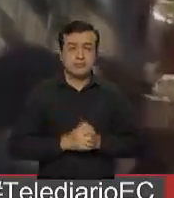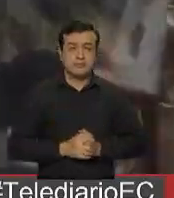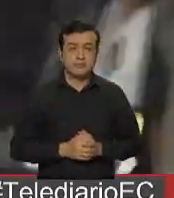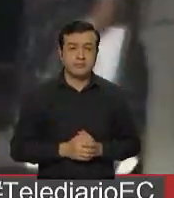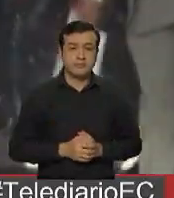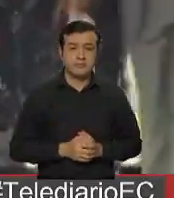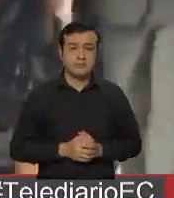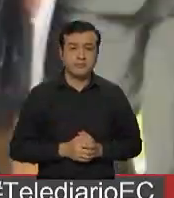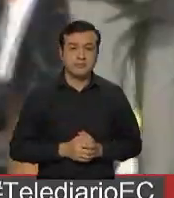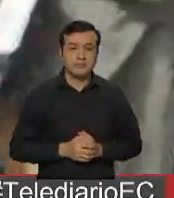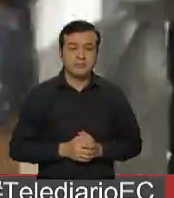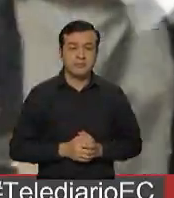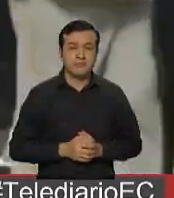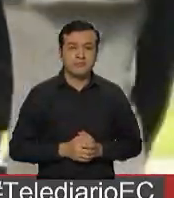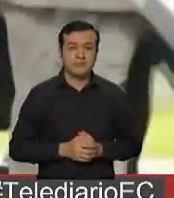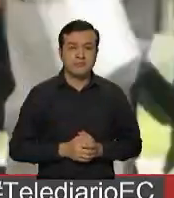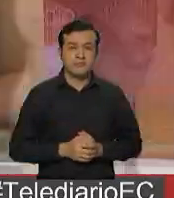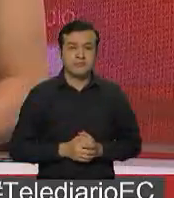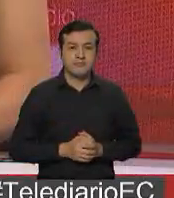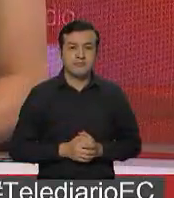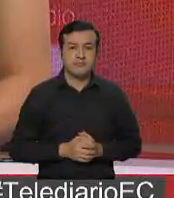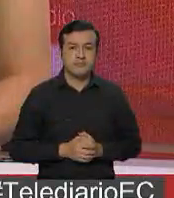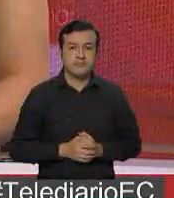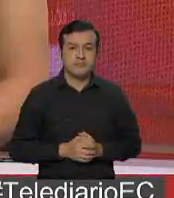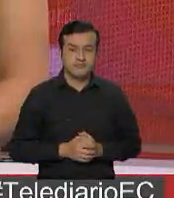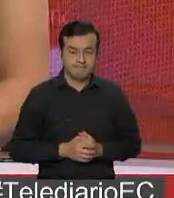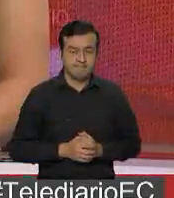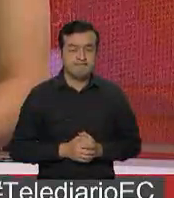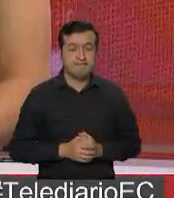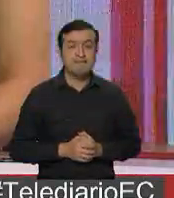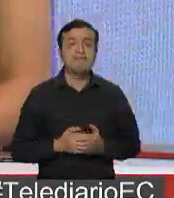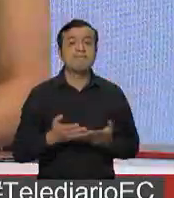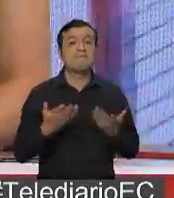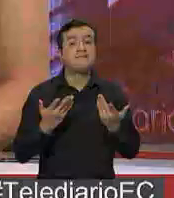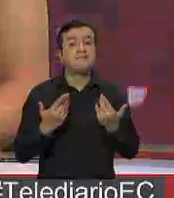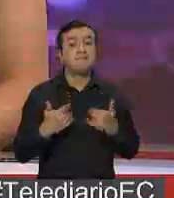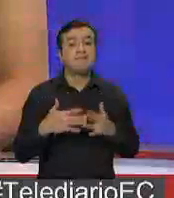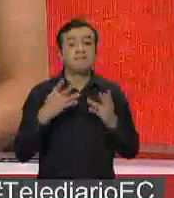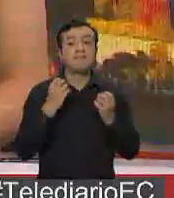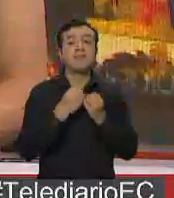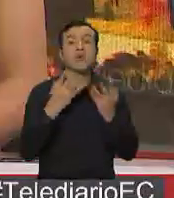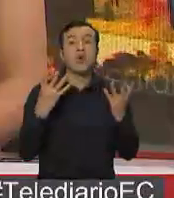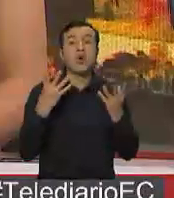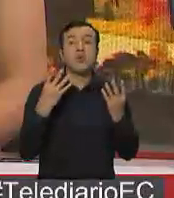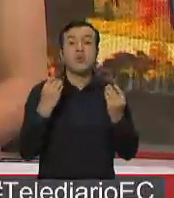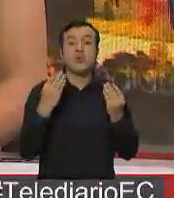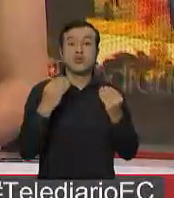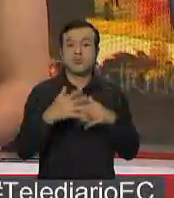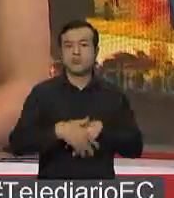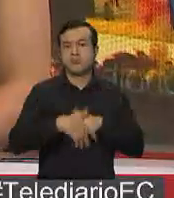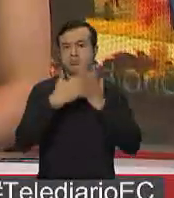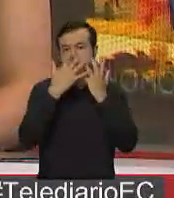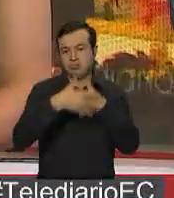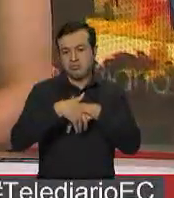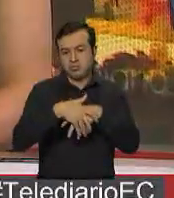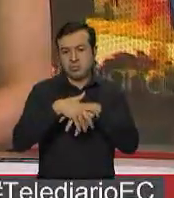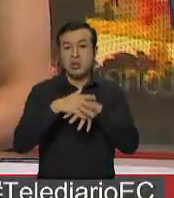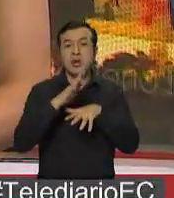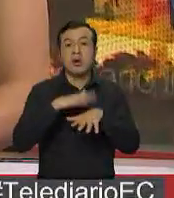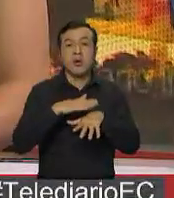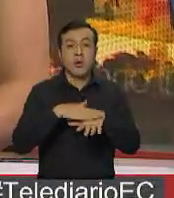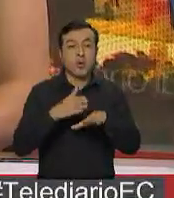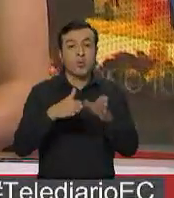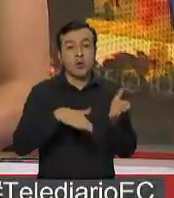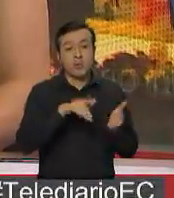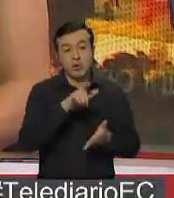Fernanda de la Bastida, Ecuador TV. Precisamente este fin de semana se registraron multitudinarias protestas en el mundo por la muerte de George